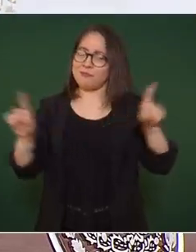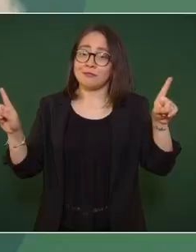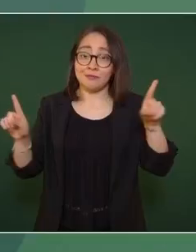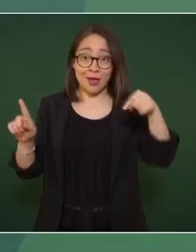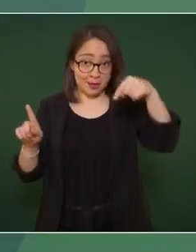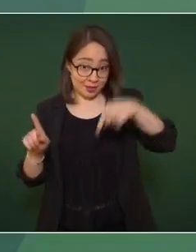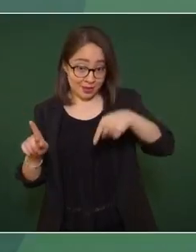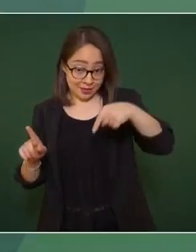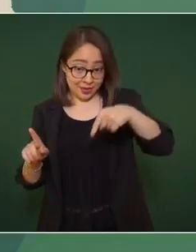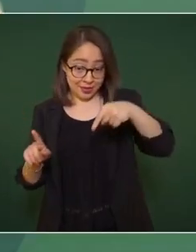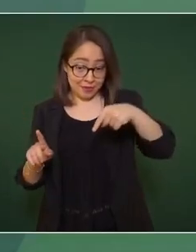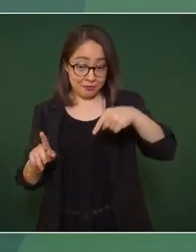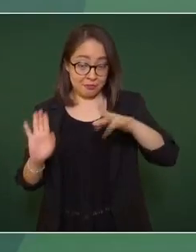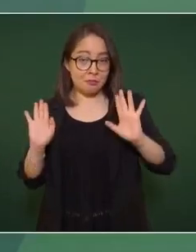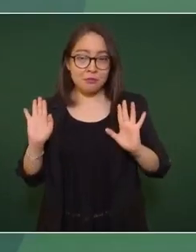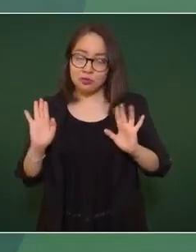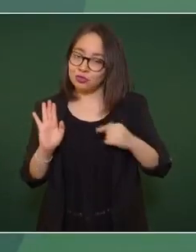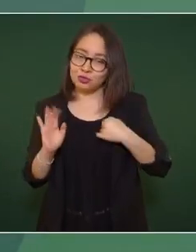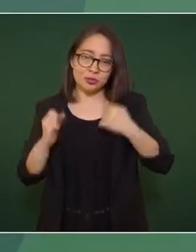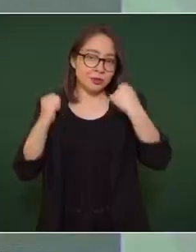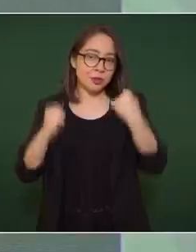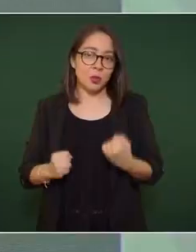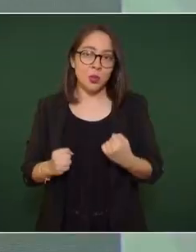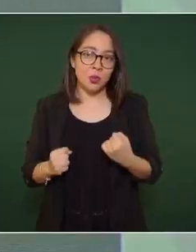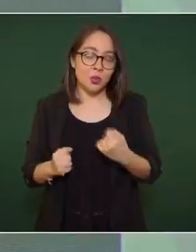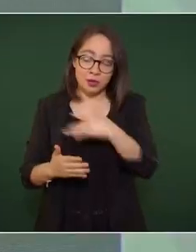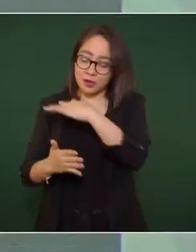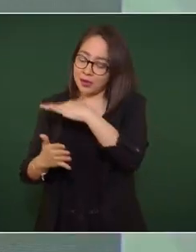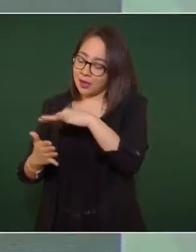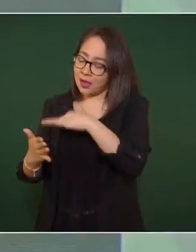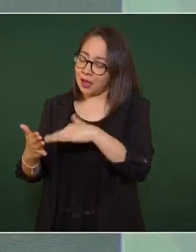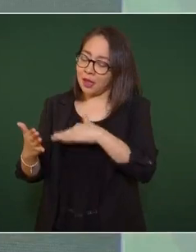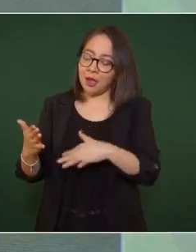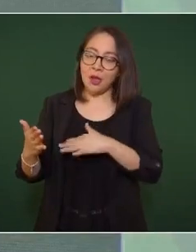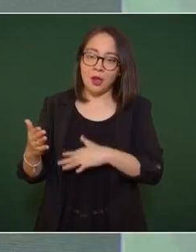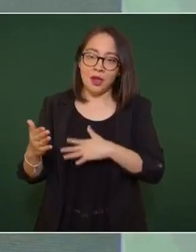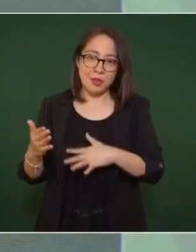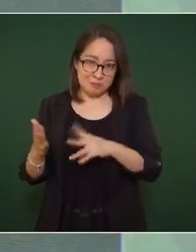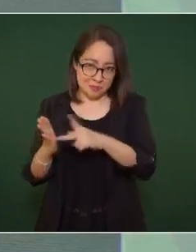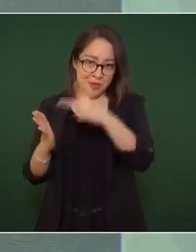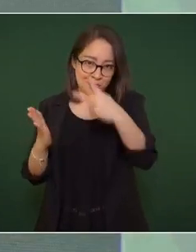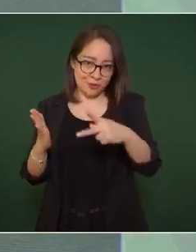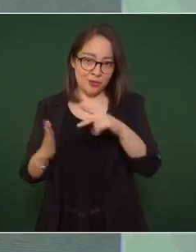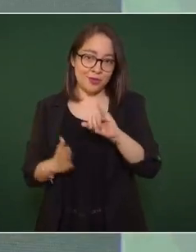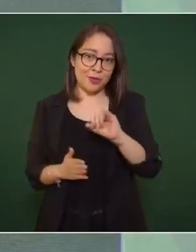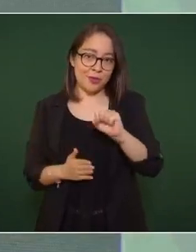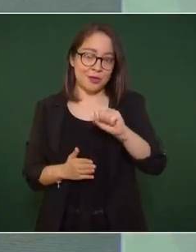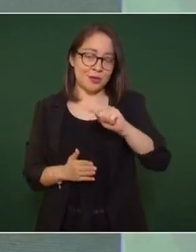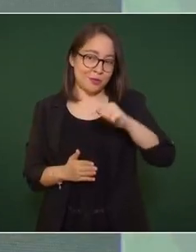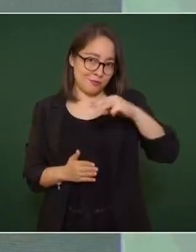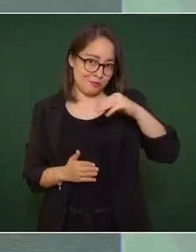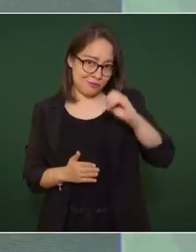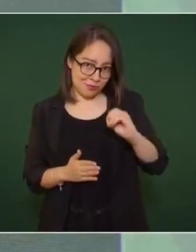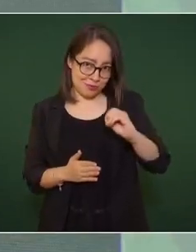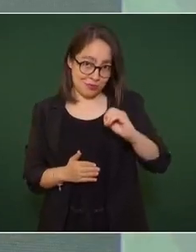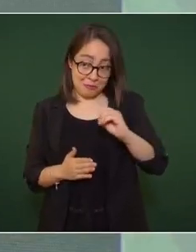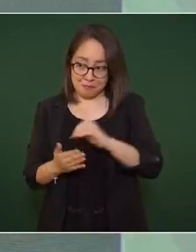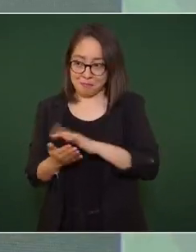aquí, estoy seguro, lee más el Istmo que cualquier periódico nacional.